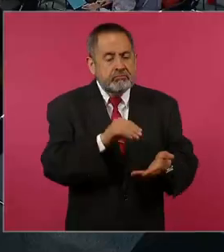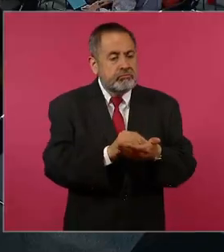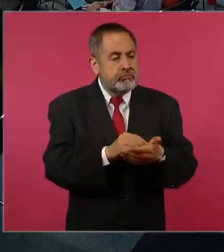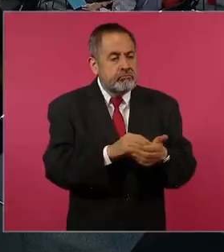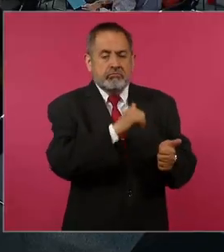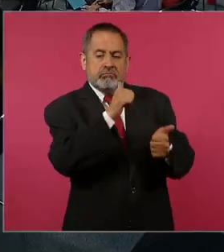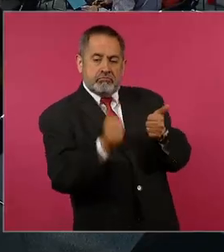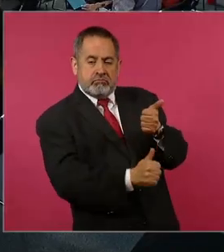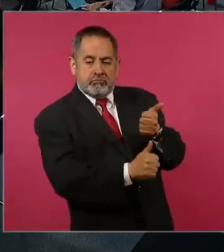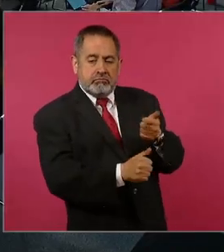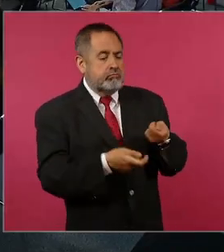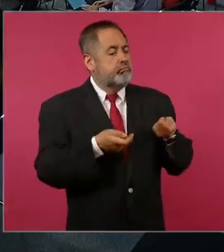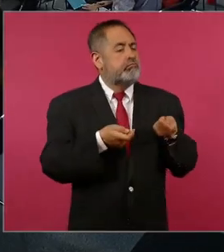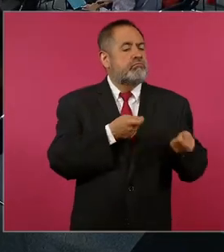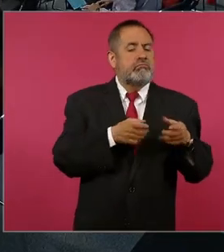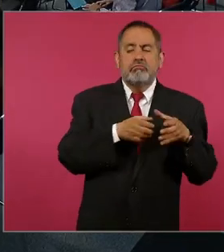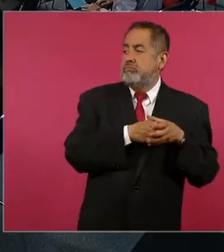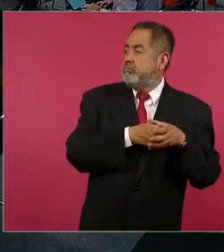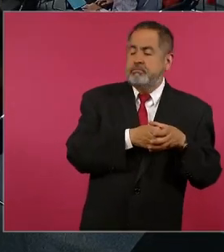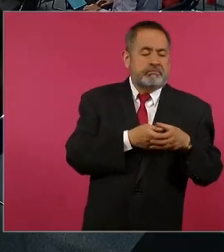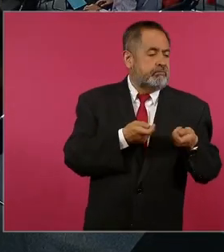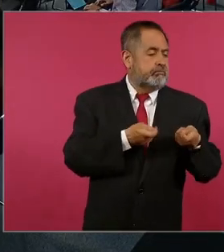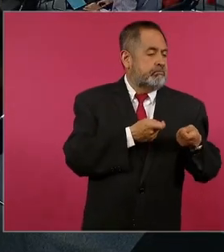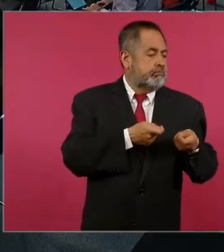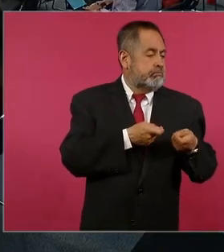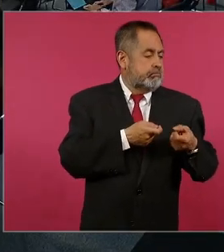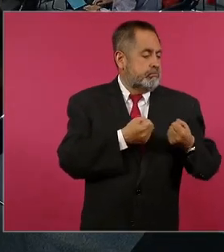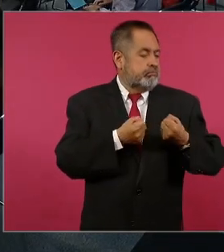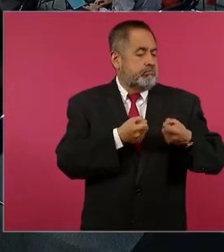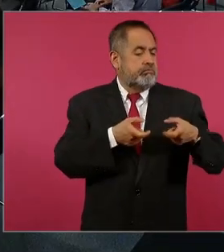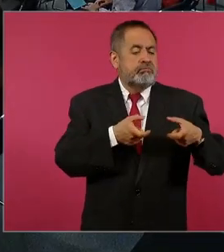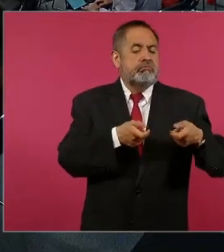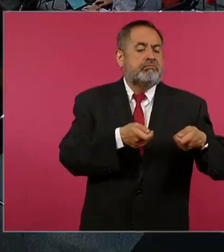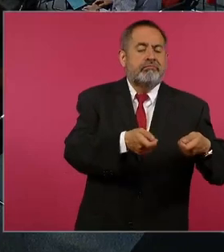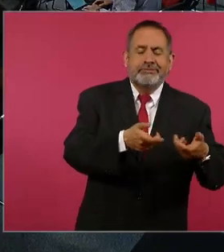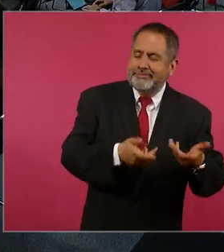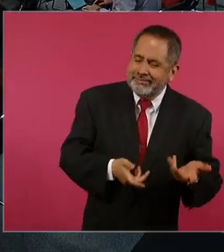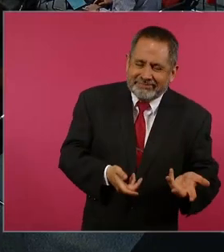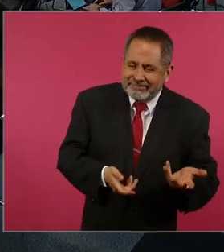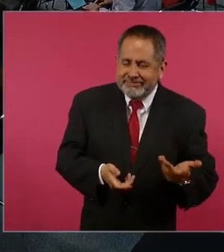sometido a los poderes